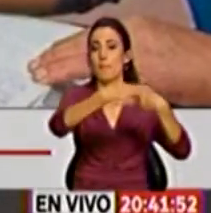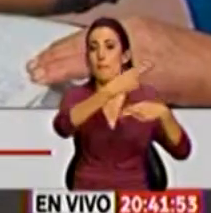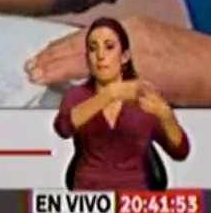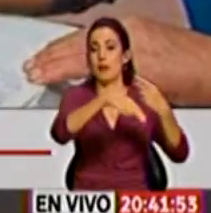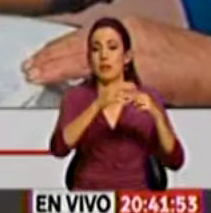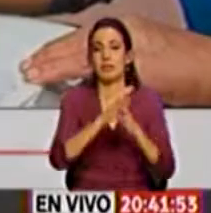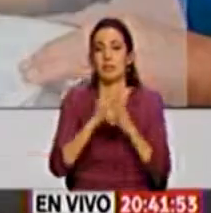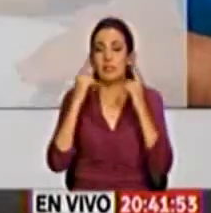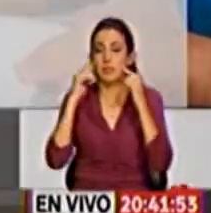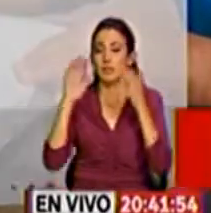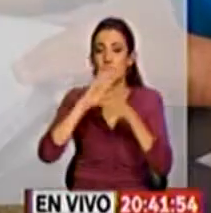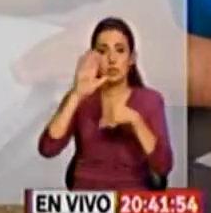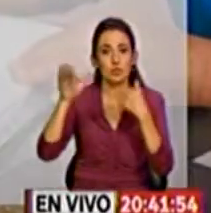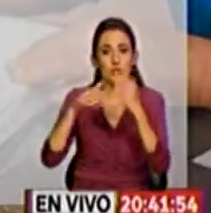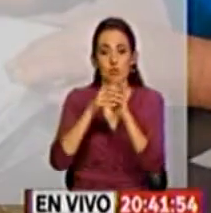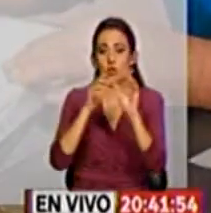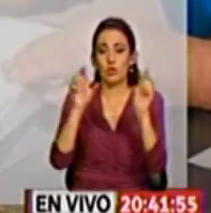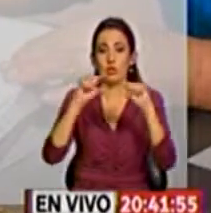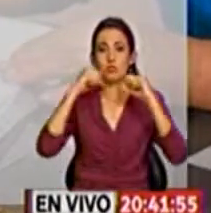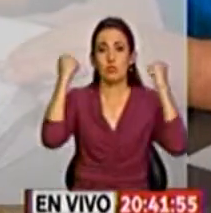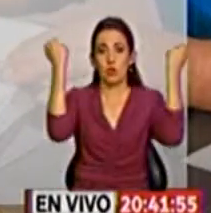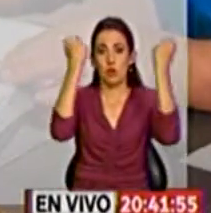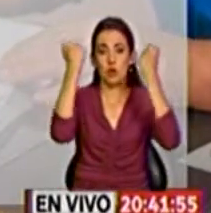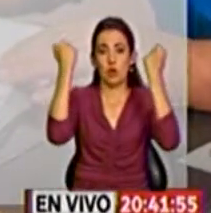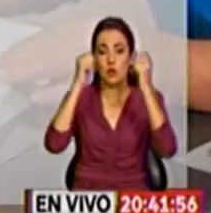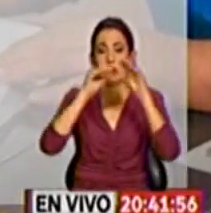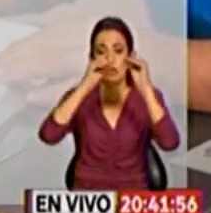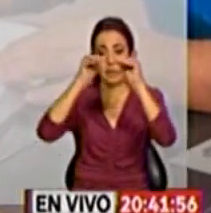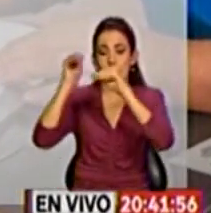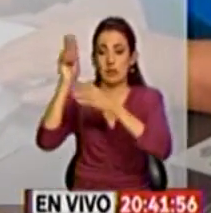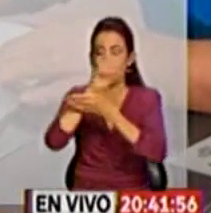la campaña Todos ABC Monseñor Leonidas Proaño prevé